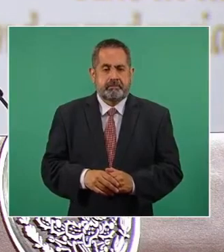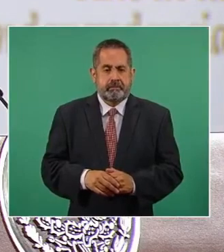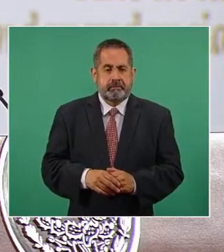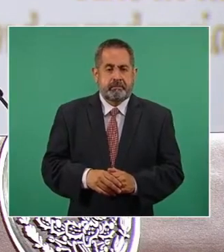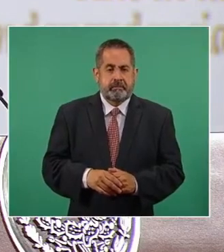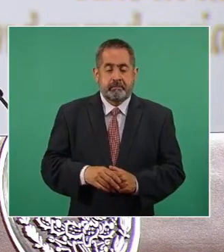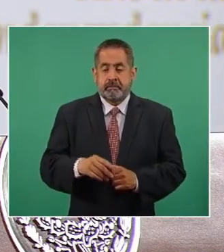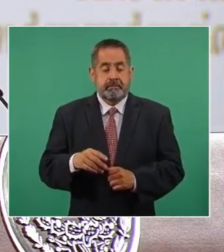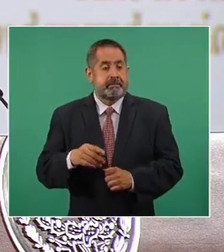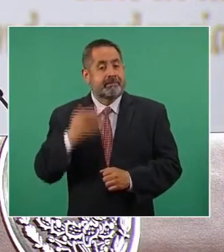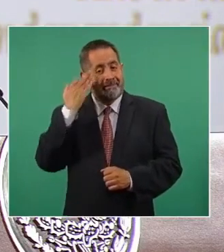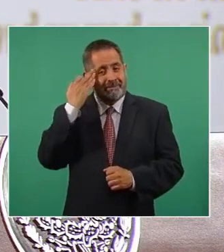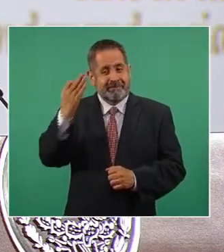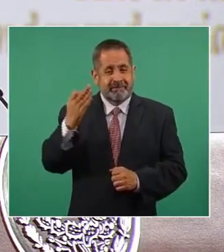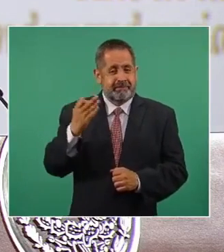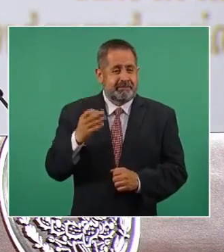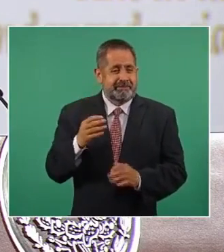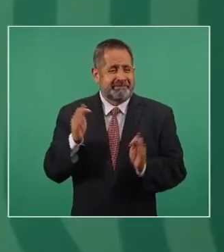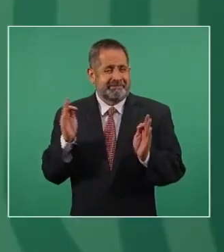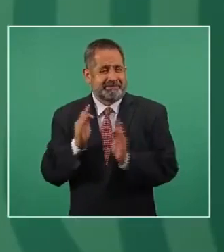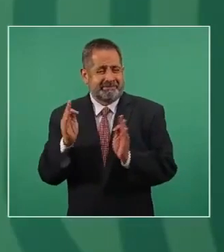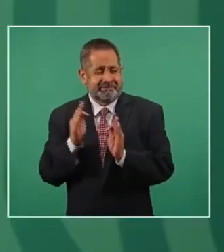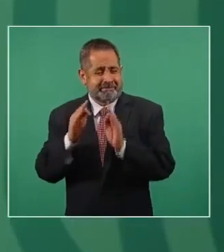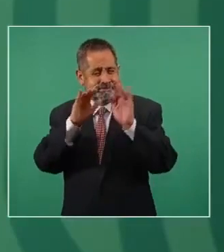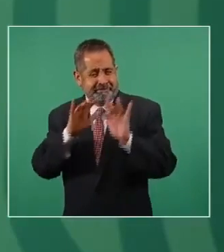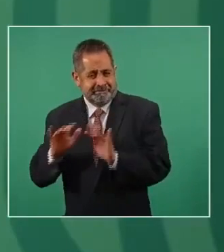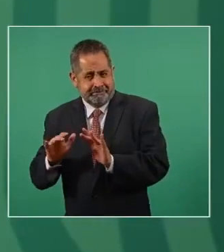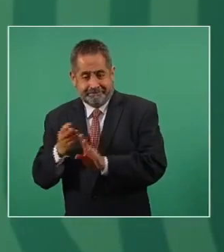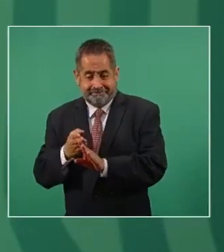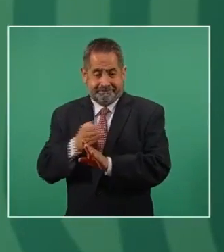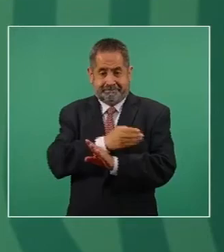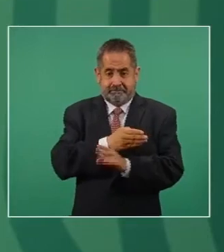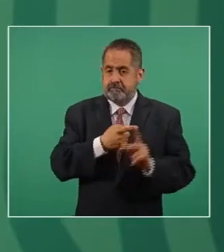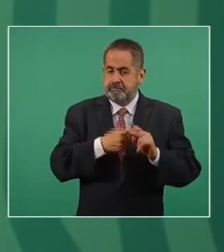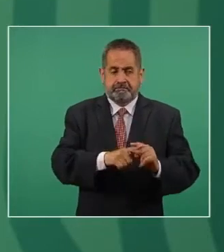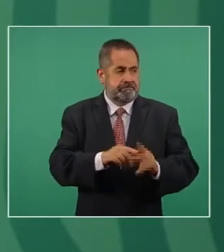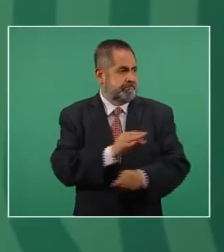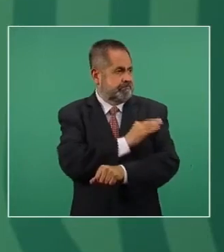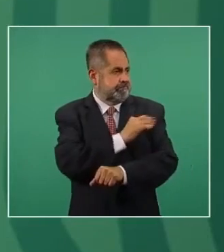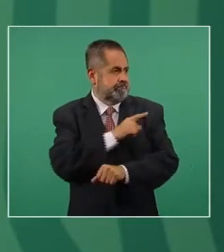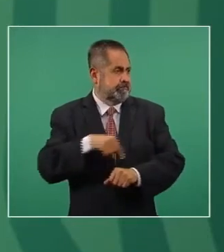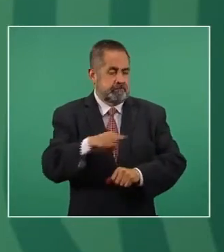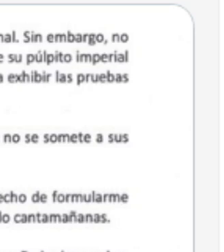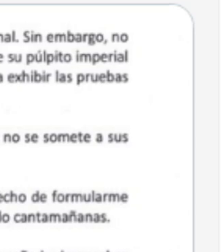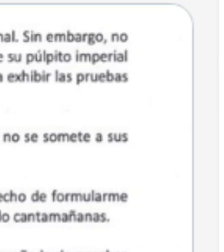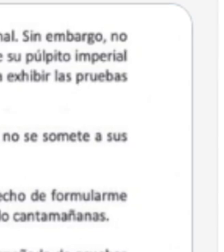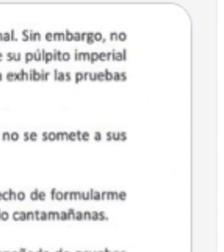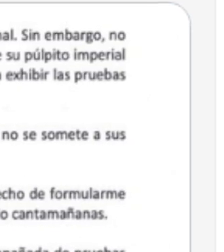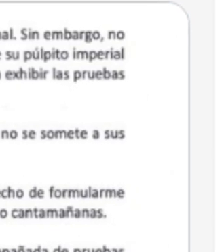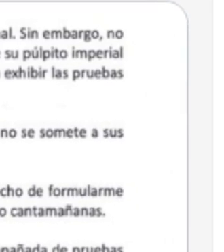fernández de cevallos advirtió que de no satisfacer sus respectivas exigencias la denuncia de hechos la presentaría el mismo